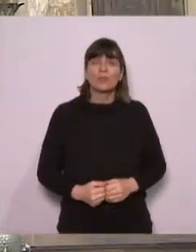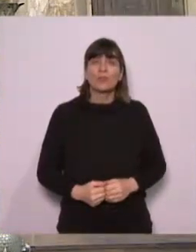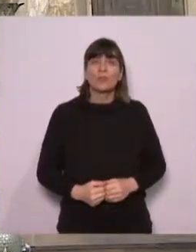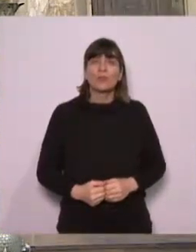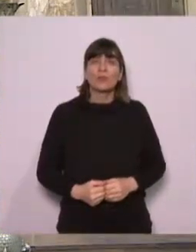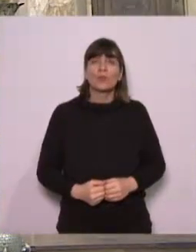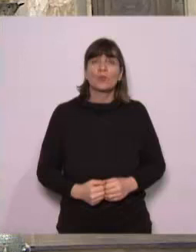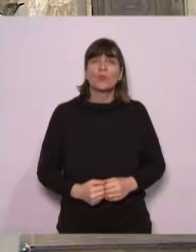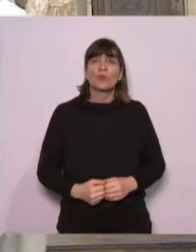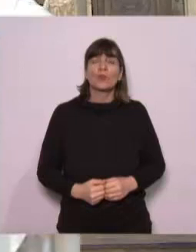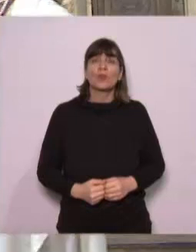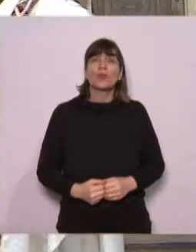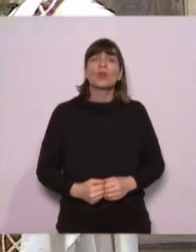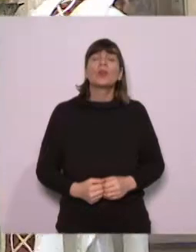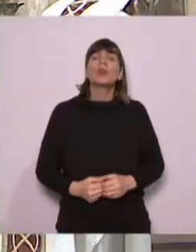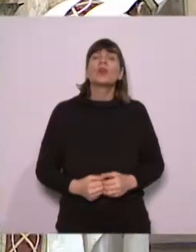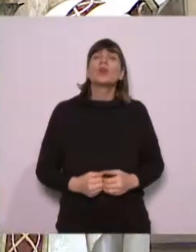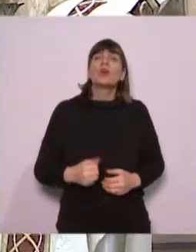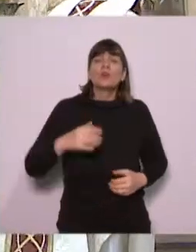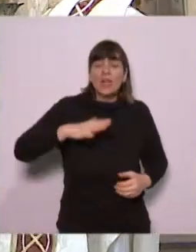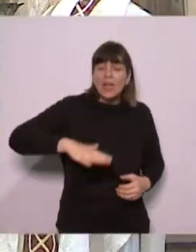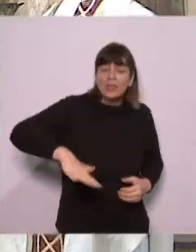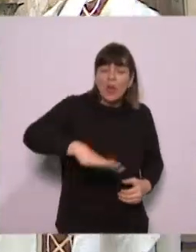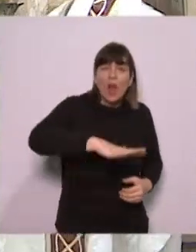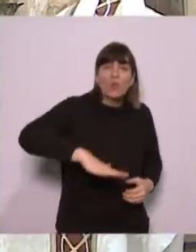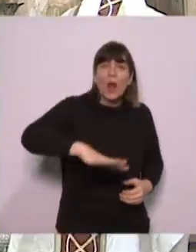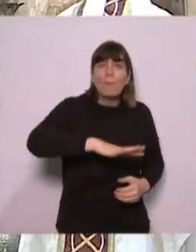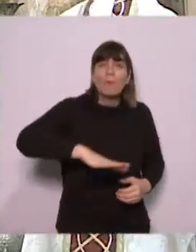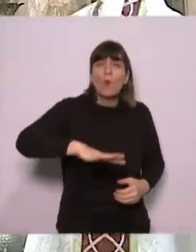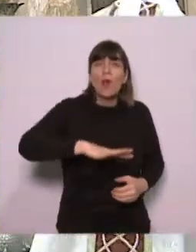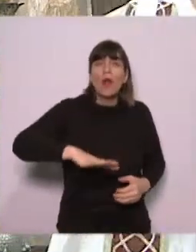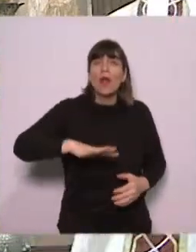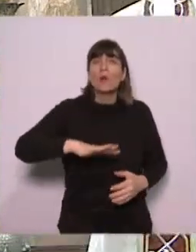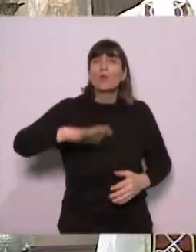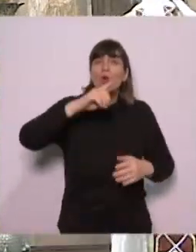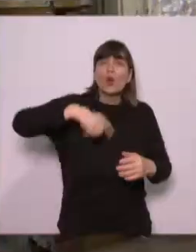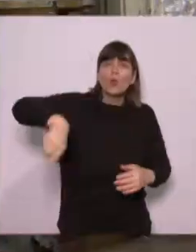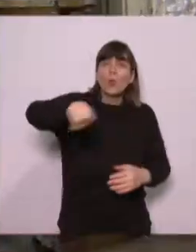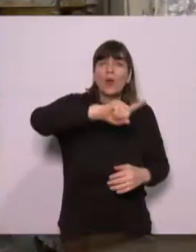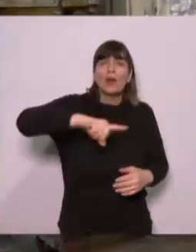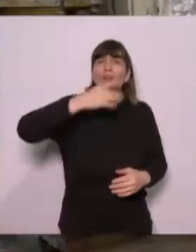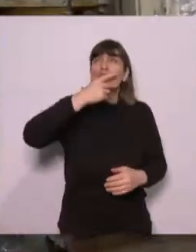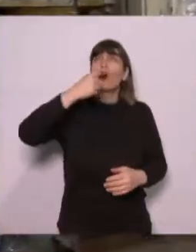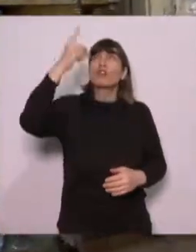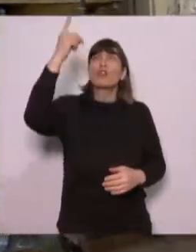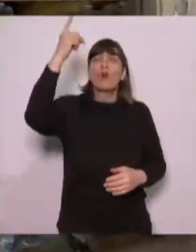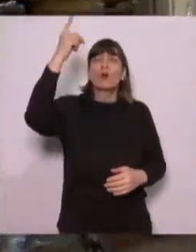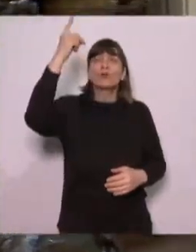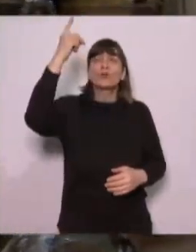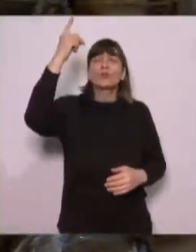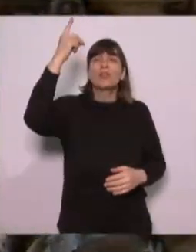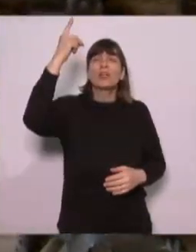Desde la Catedral Metropolitana de Buenos Aires, compartimos la Santa Misa presidida por